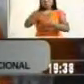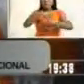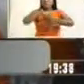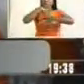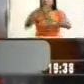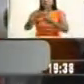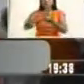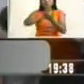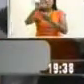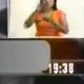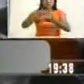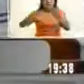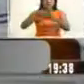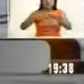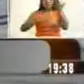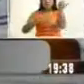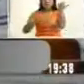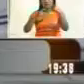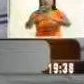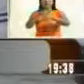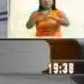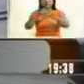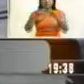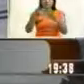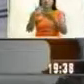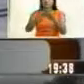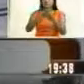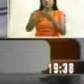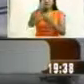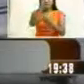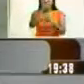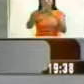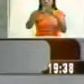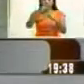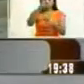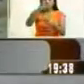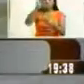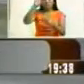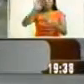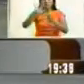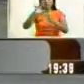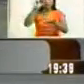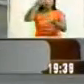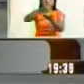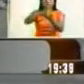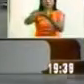este hermoso avión, un avión clásico, yo diría, ¿no? Vienen luego los K-8. Los K-8 son unos aviones